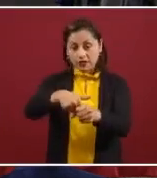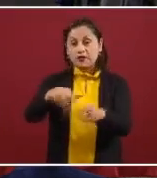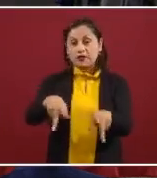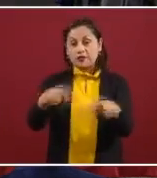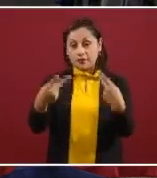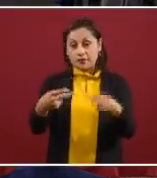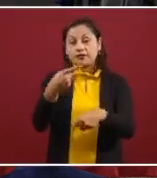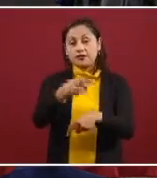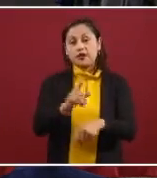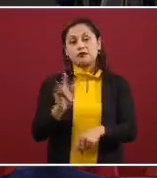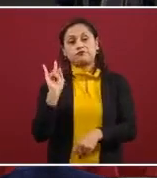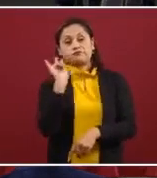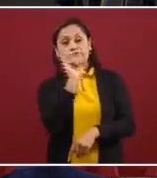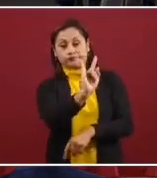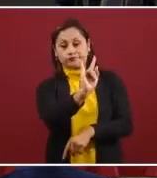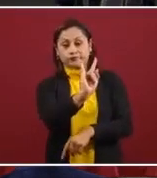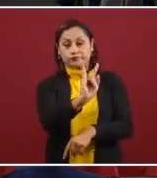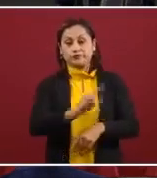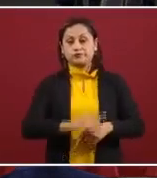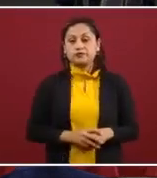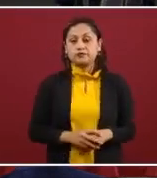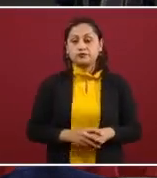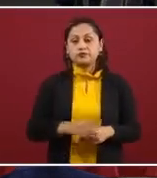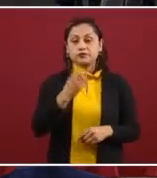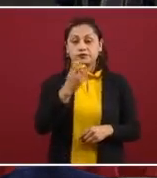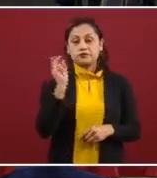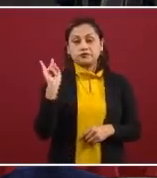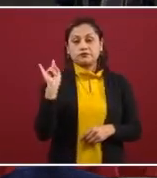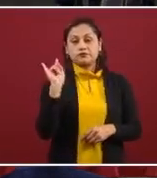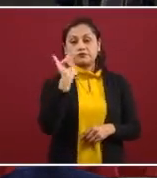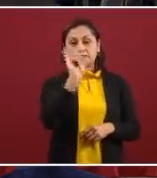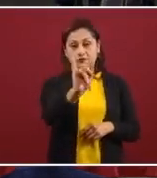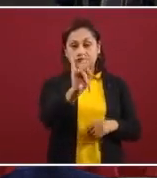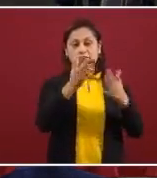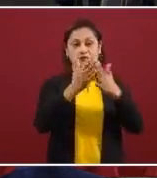Bueno, ya nos va a ser presidencial la manta.